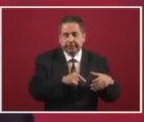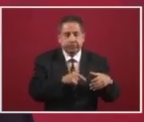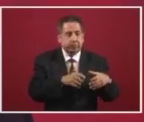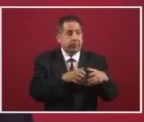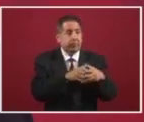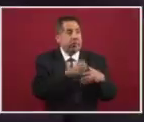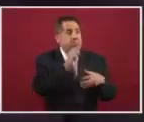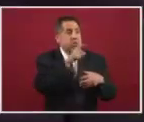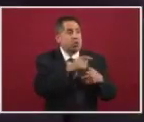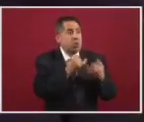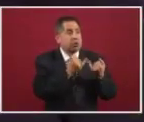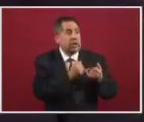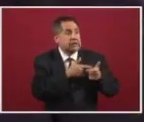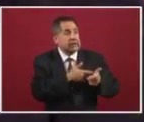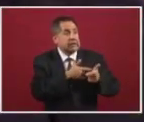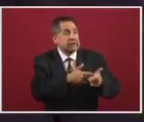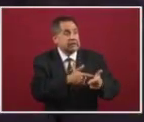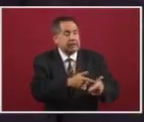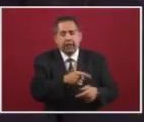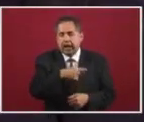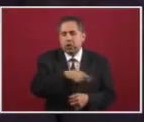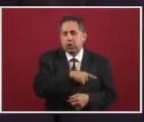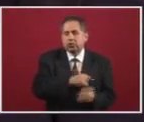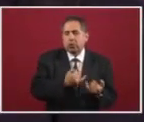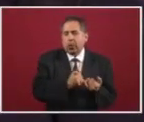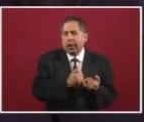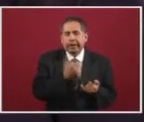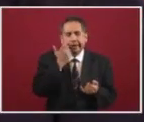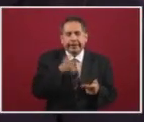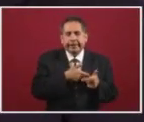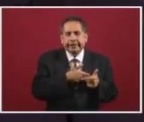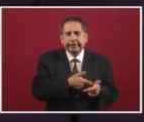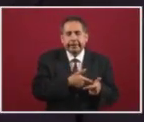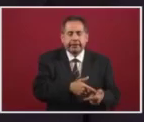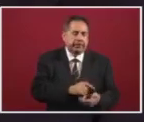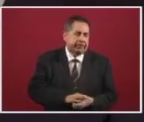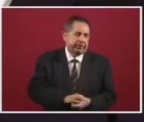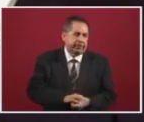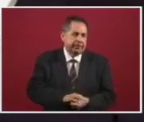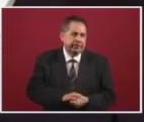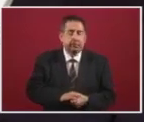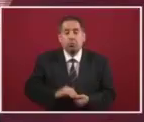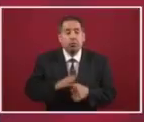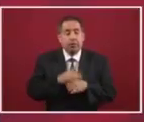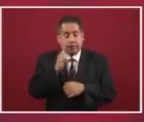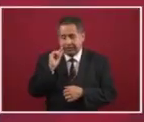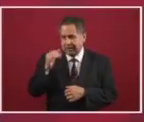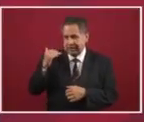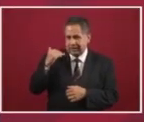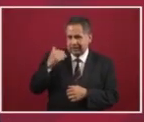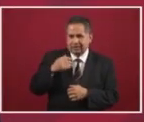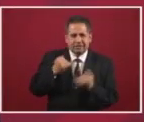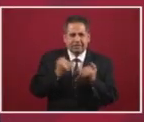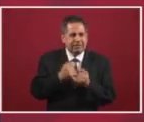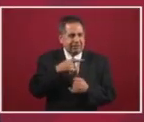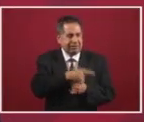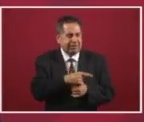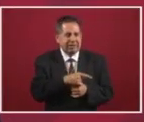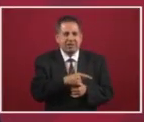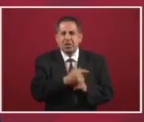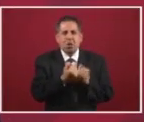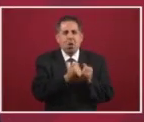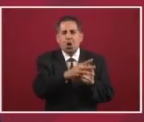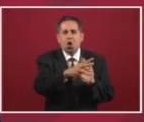porque lo que se padeció en los últimos años no es más que